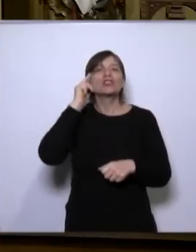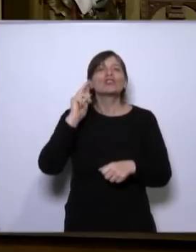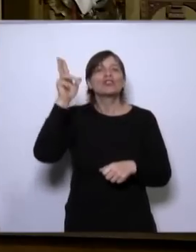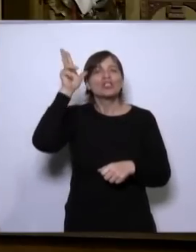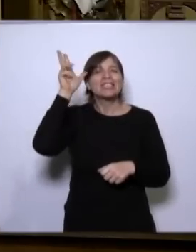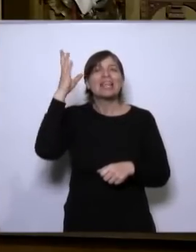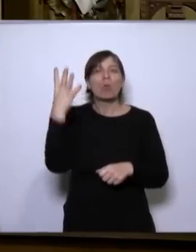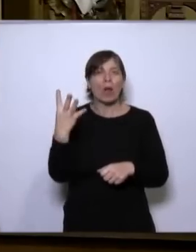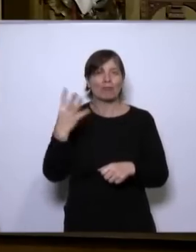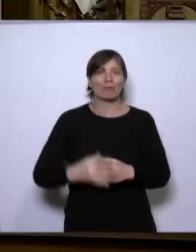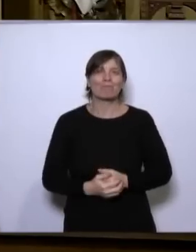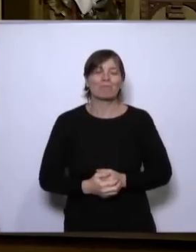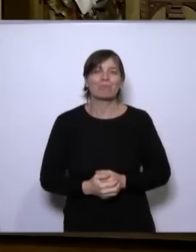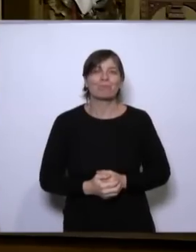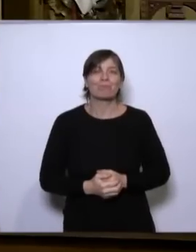1984.